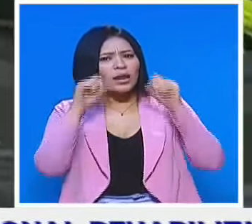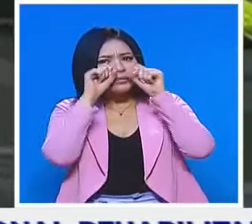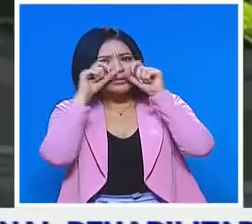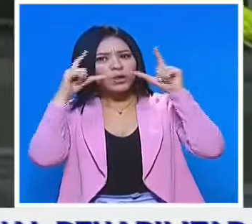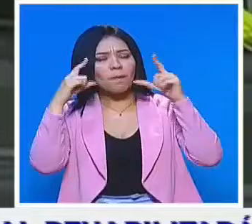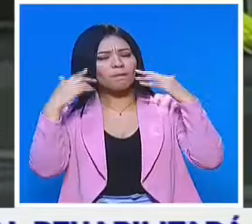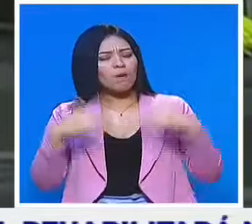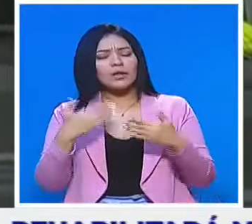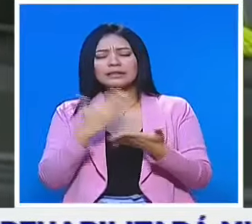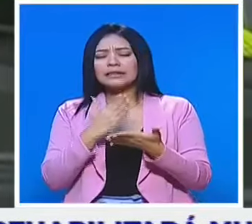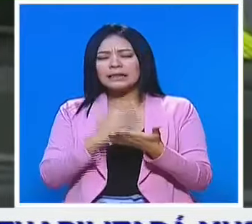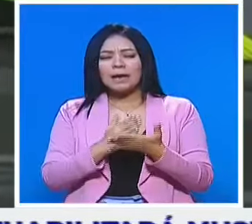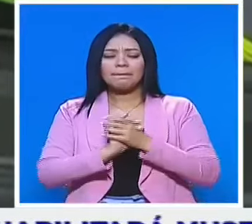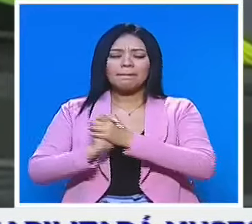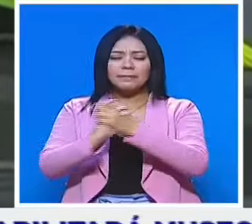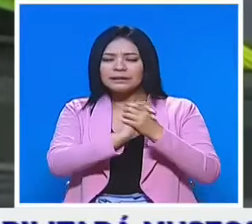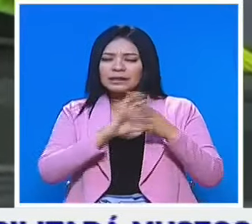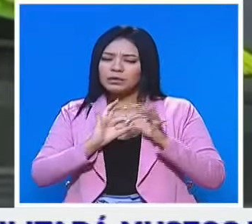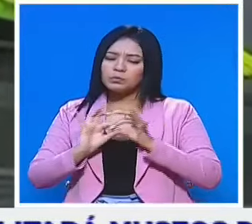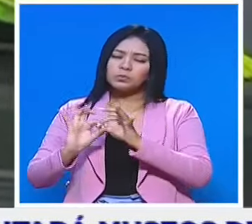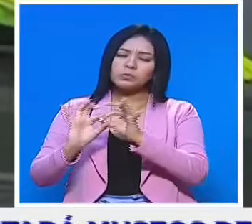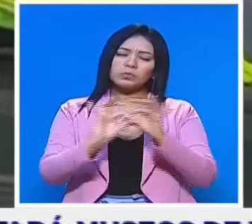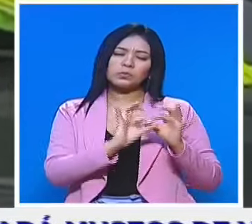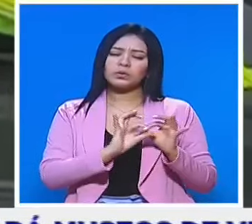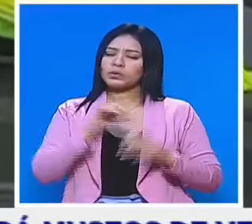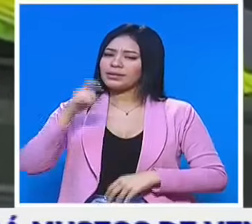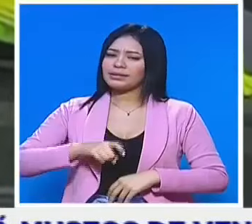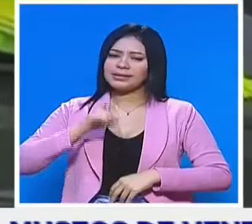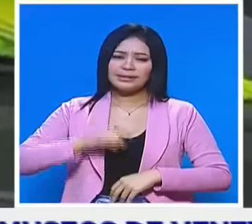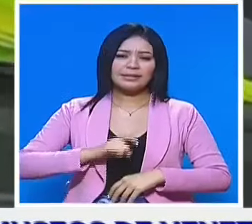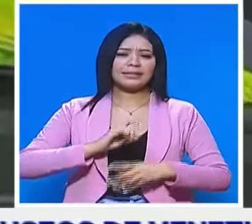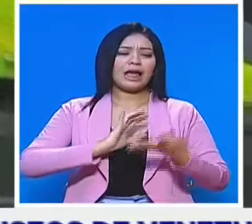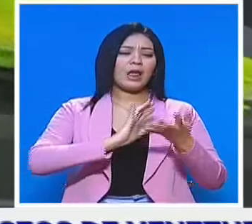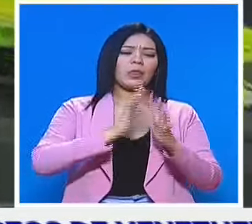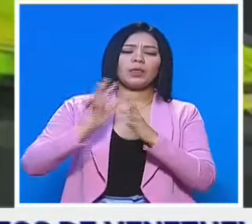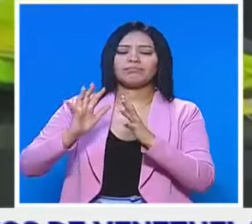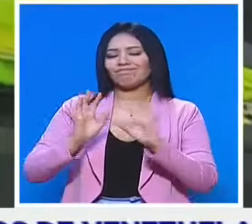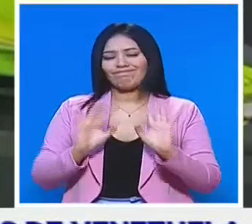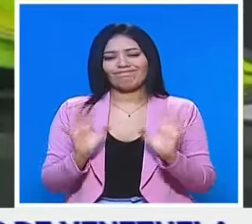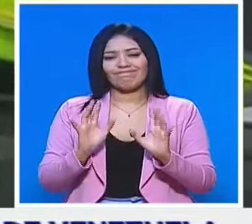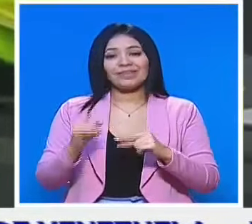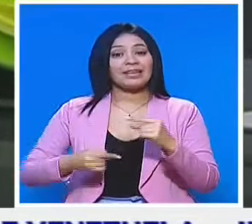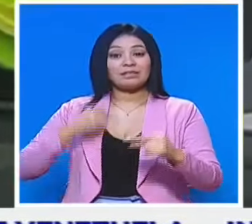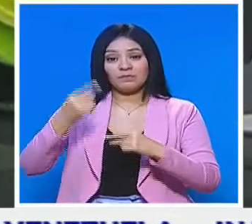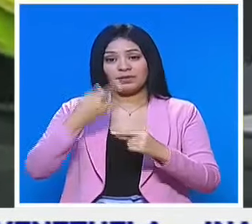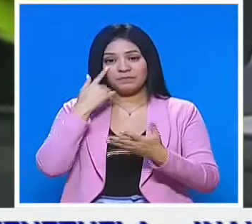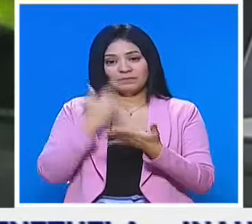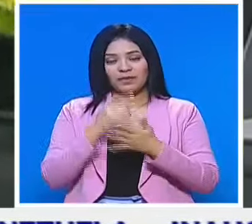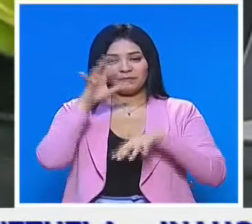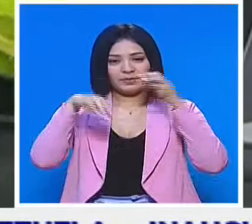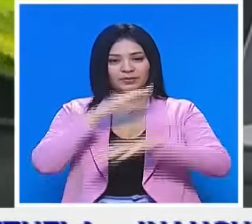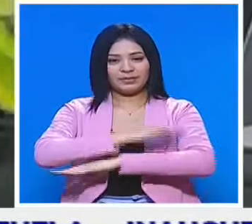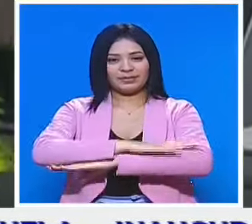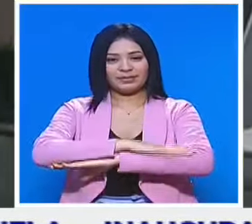instante y que la amistad y la lealtad no necesitan palabras. Nos vemos en una próxima entrega de Mascotas en Acción.